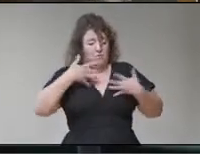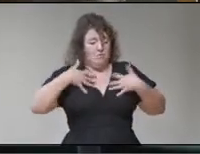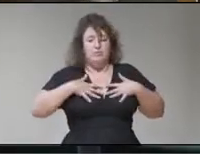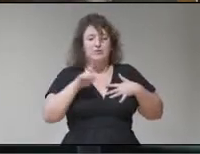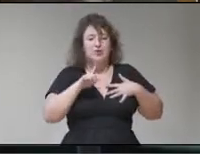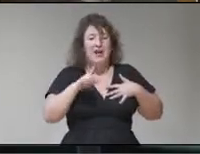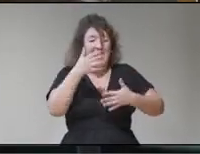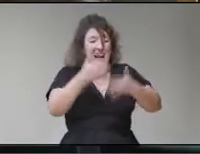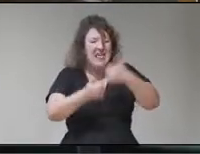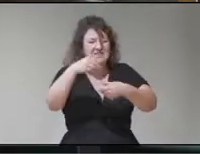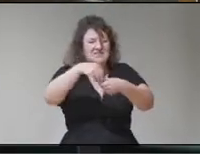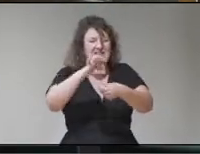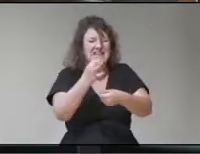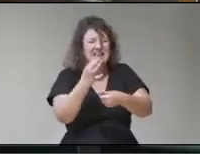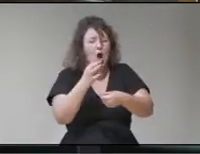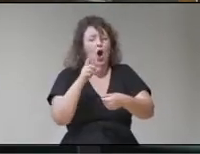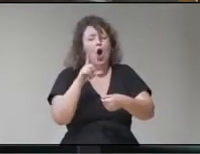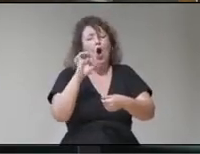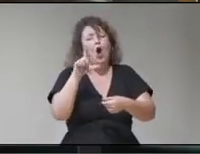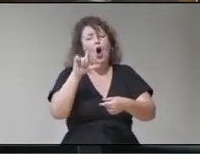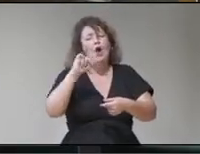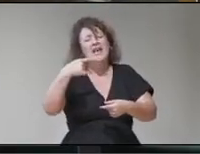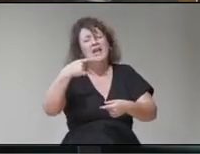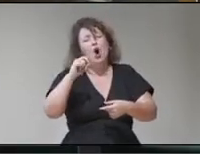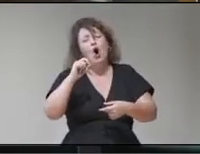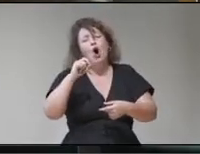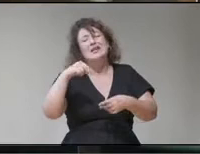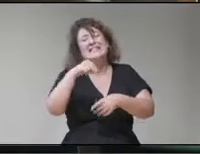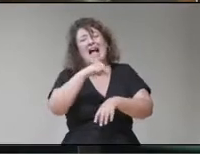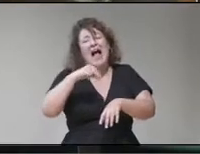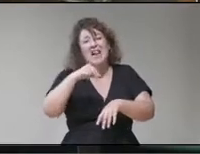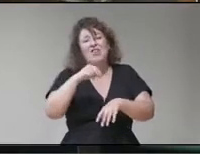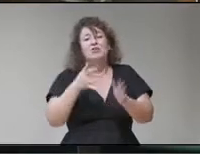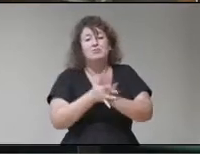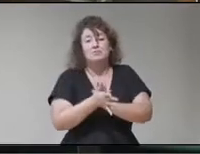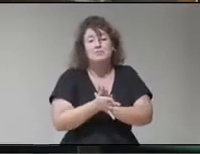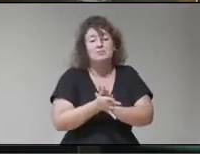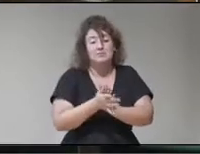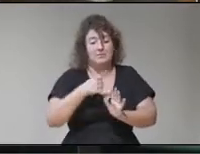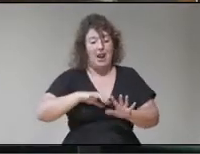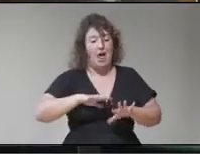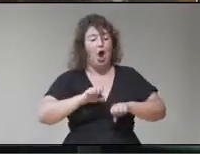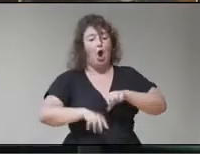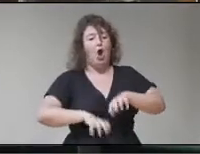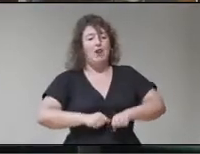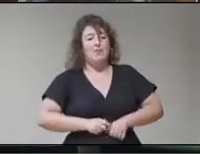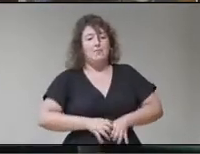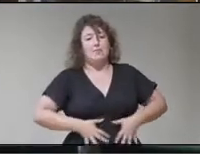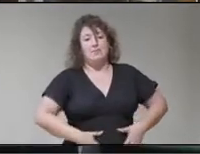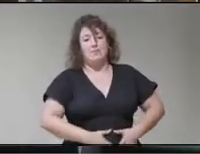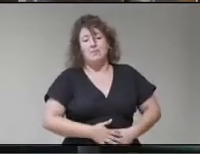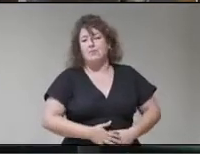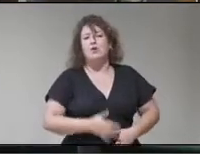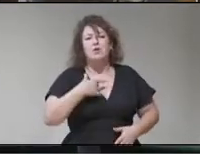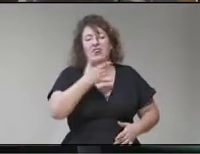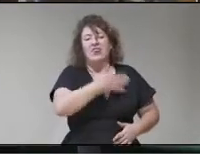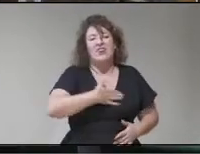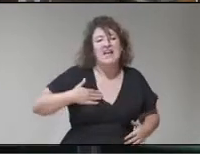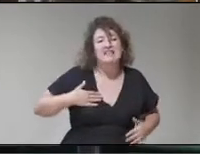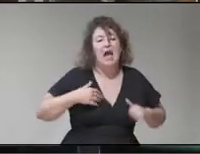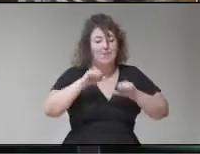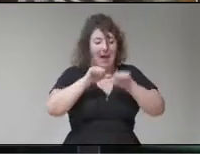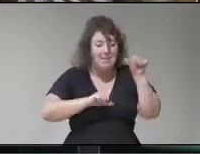Pues precisamente el favorecer la colonización temprana por bifidobacterias, que son bacterias absolutamente deseables al